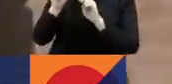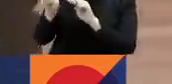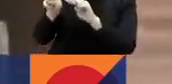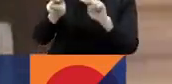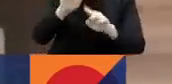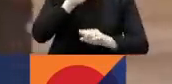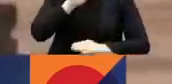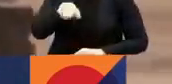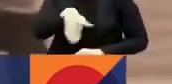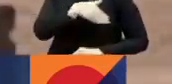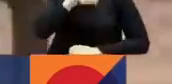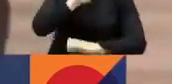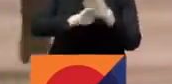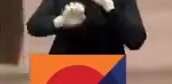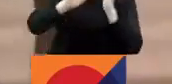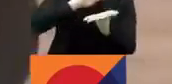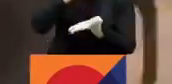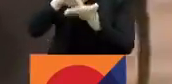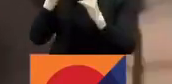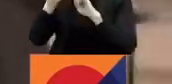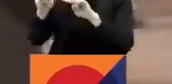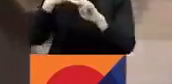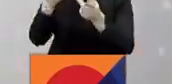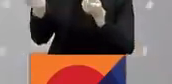para cualquier amenaza internacional.